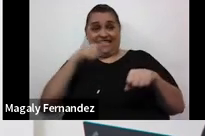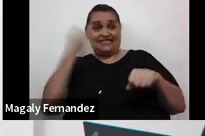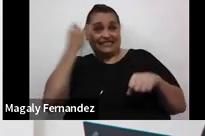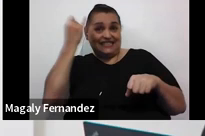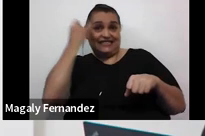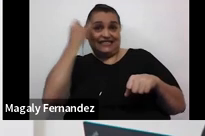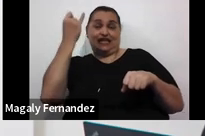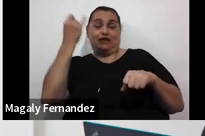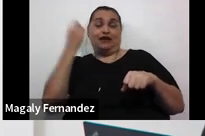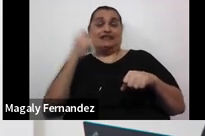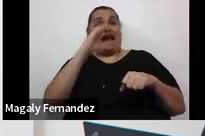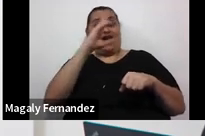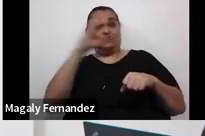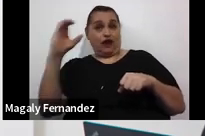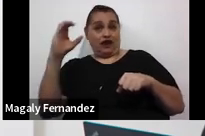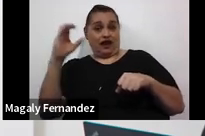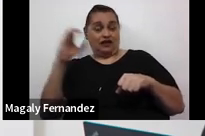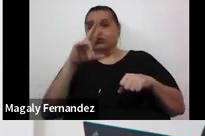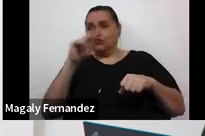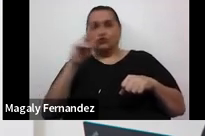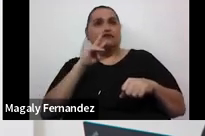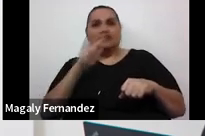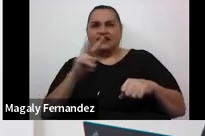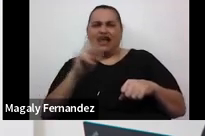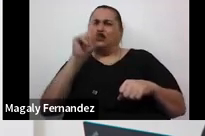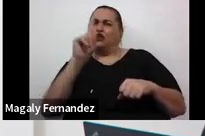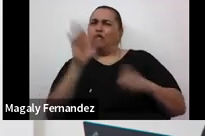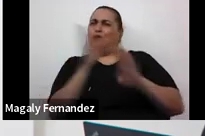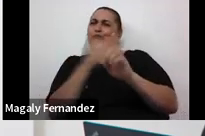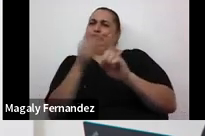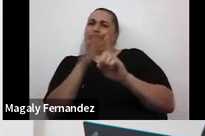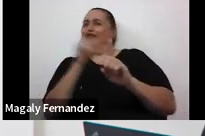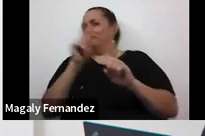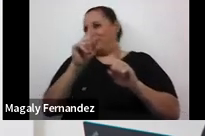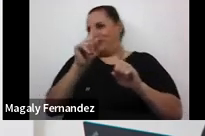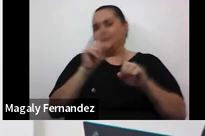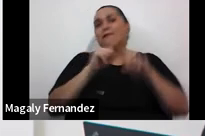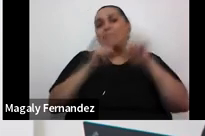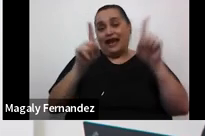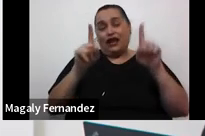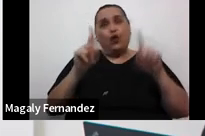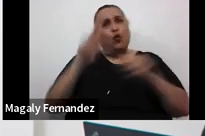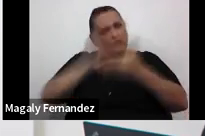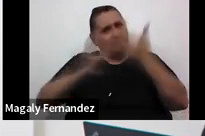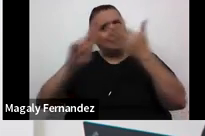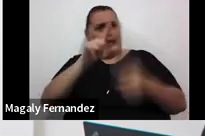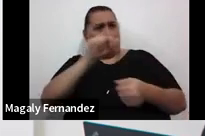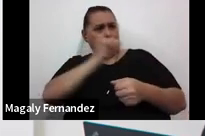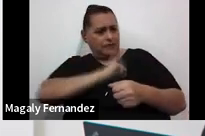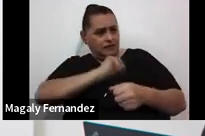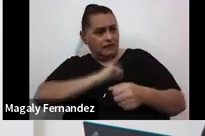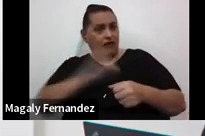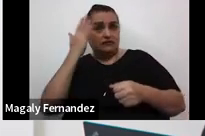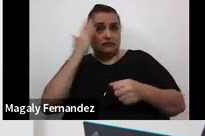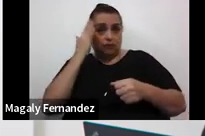la de la Castro carazo y no es de verdad No no es por pasarles la brocha en absoluto pero que una universidad privada se preocupe